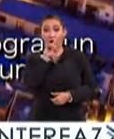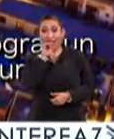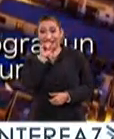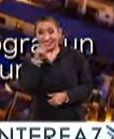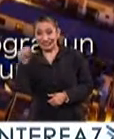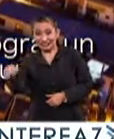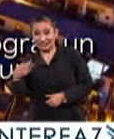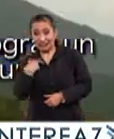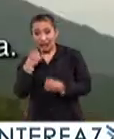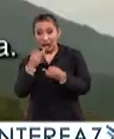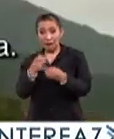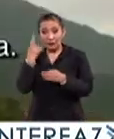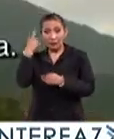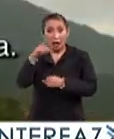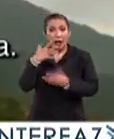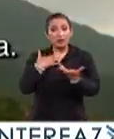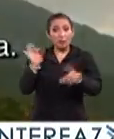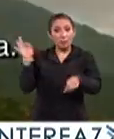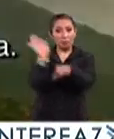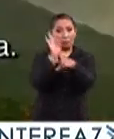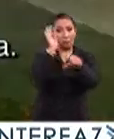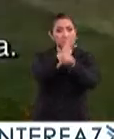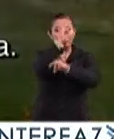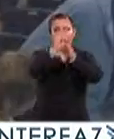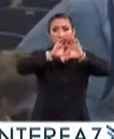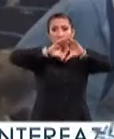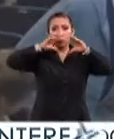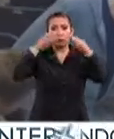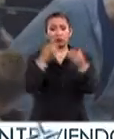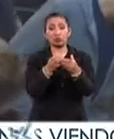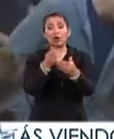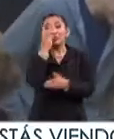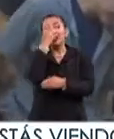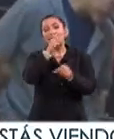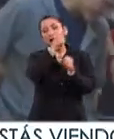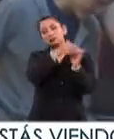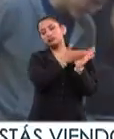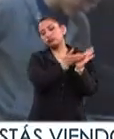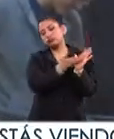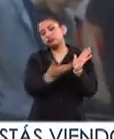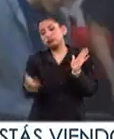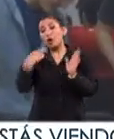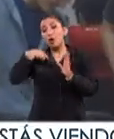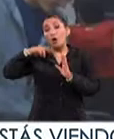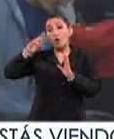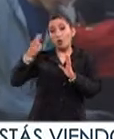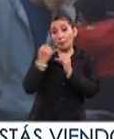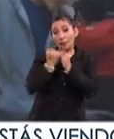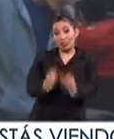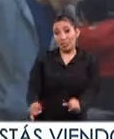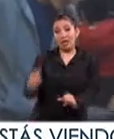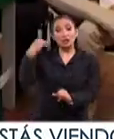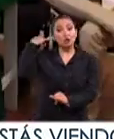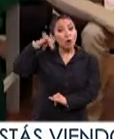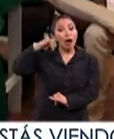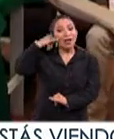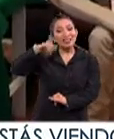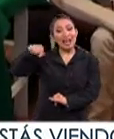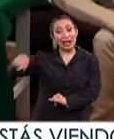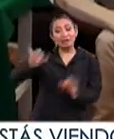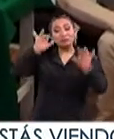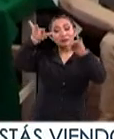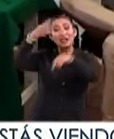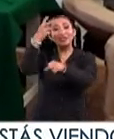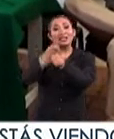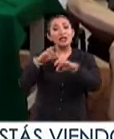to balance human prosperity with protecting the planet. 3 años después, la Universidad Autónoma de Yucatán es sede